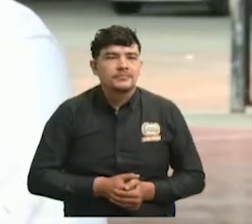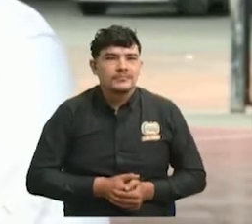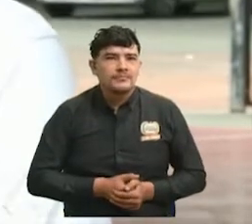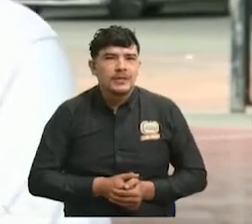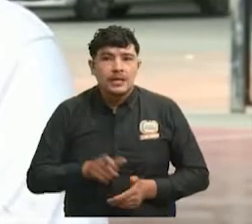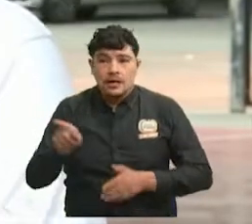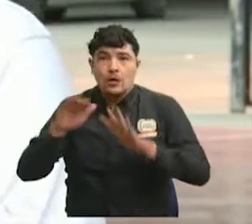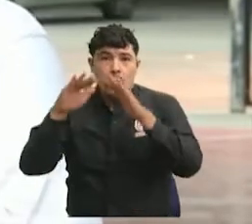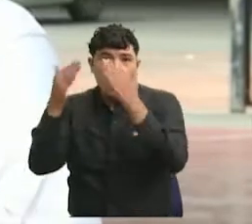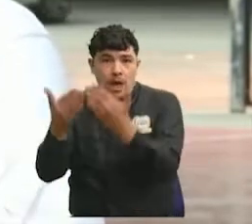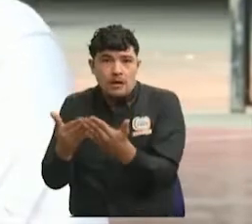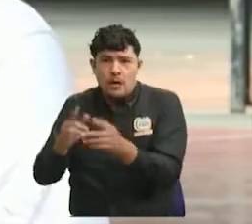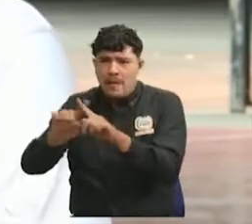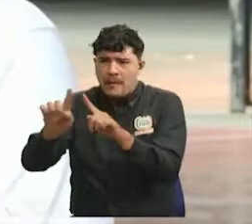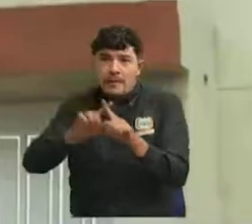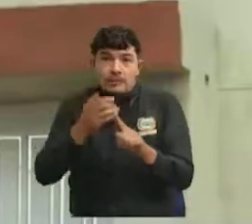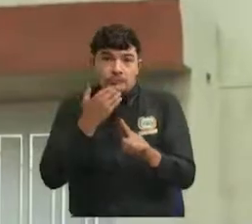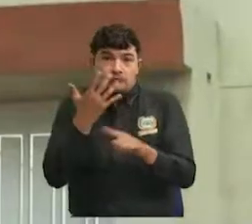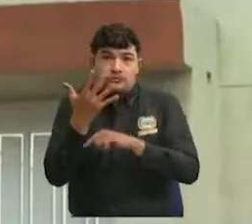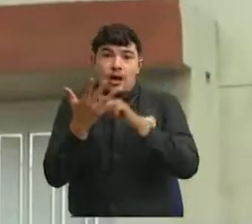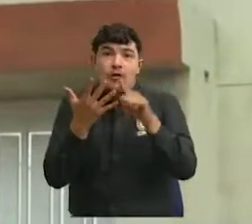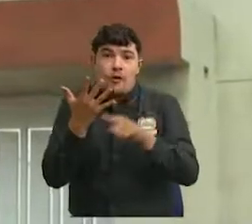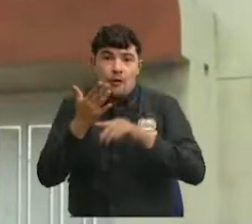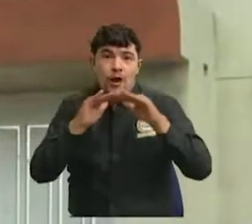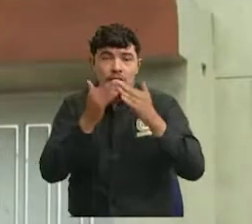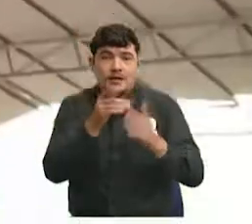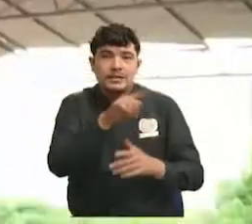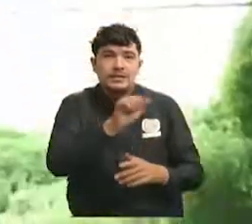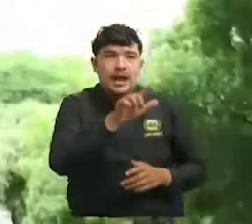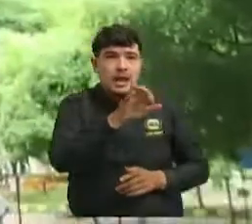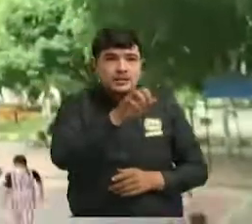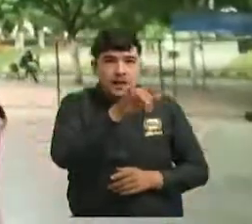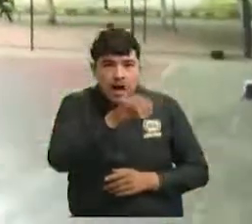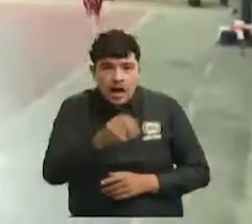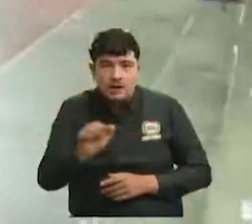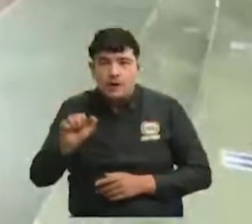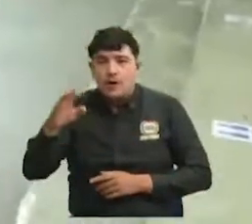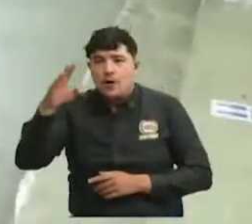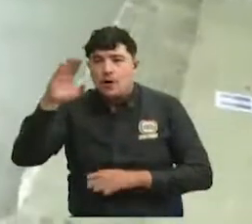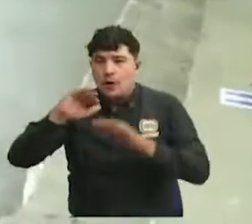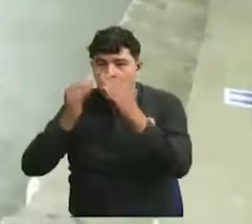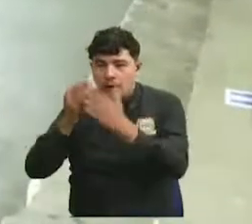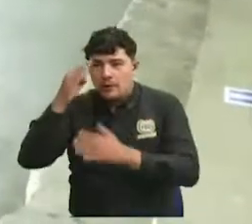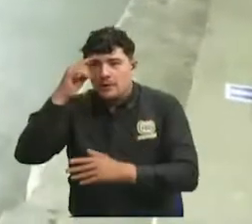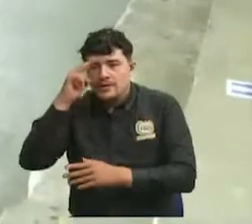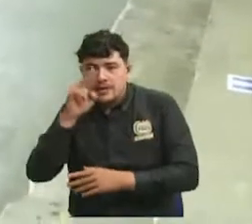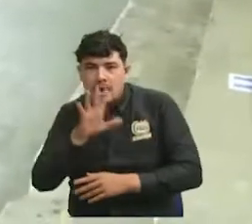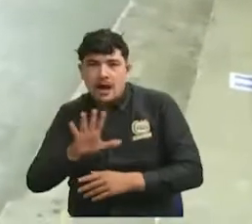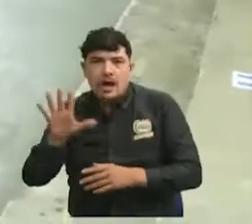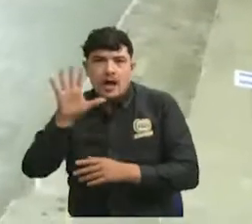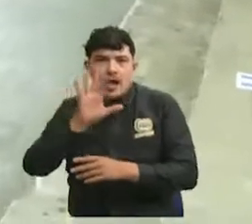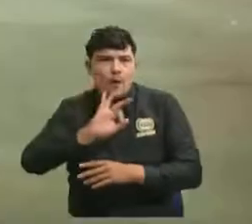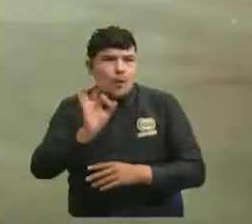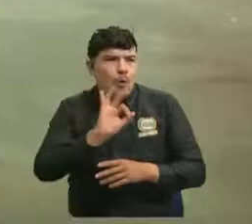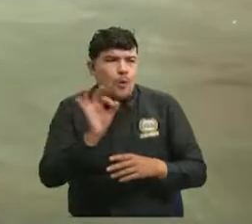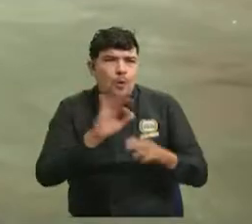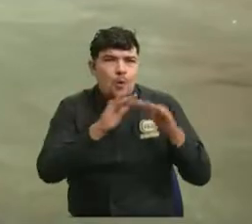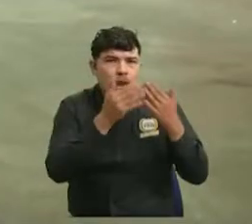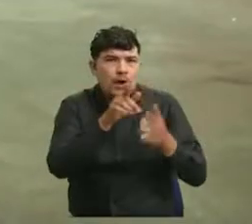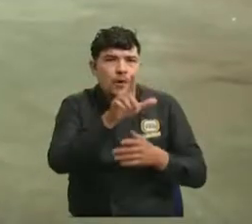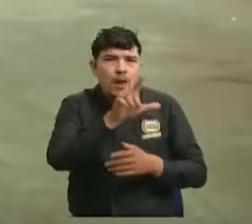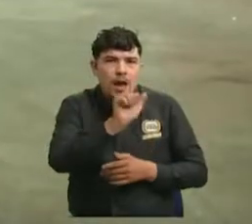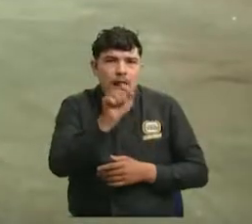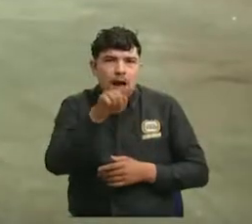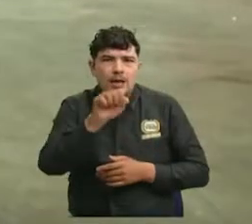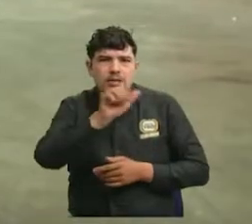como usted puede encontrar 5 colegios, el Salesiano, San Francisco de Sales, de la policía, y otros que hay más cercanos acá, La Salle también pertenece a